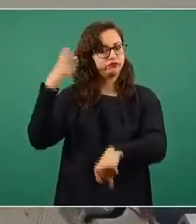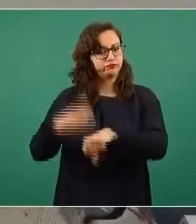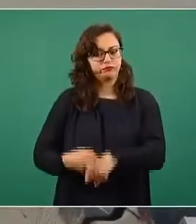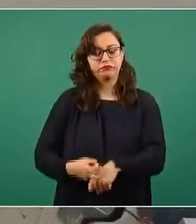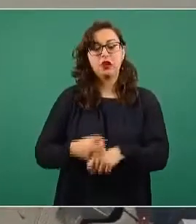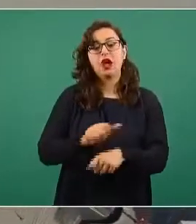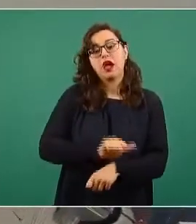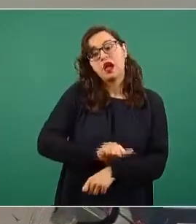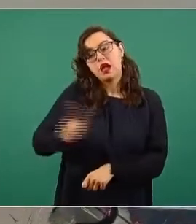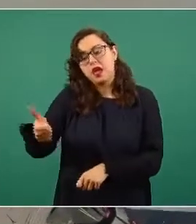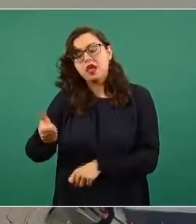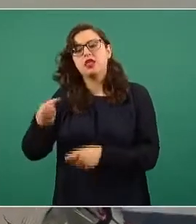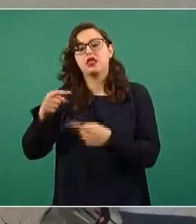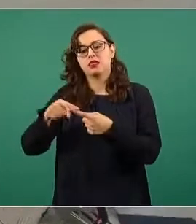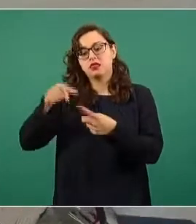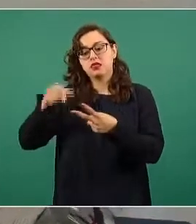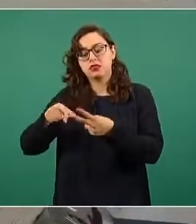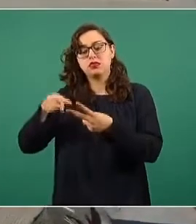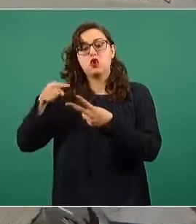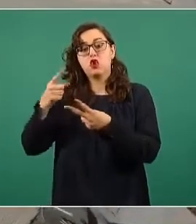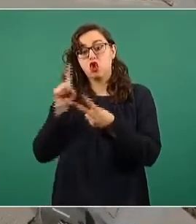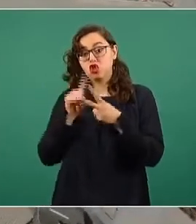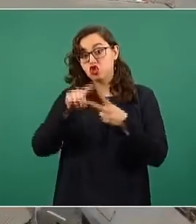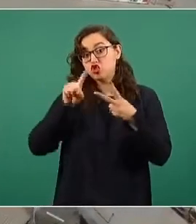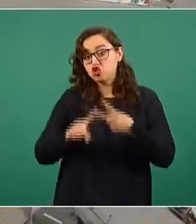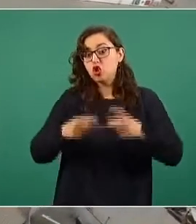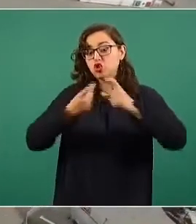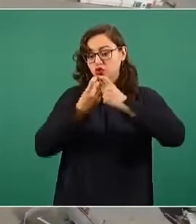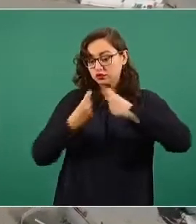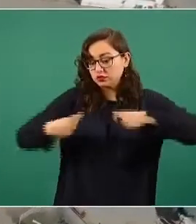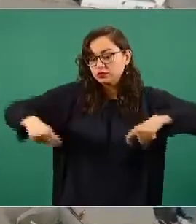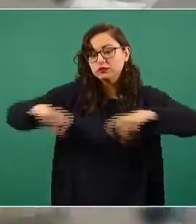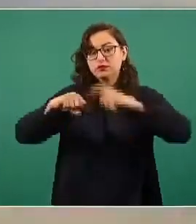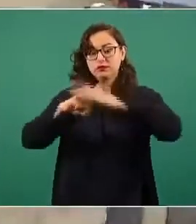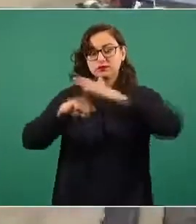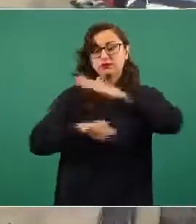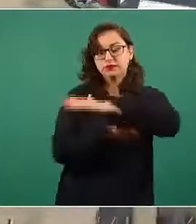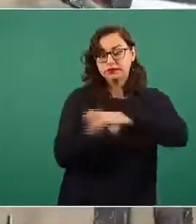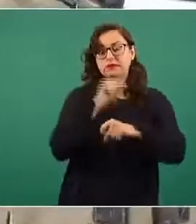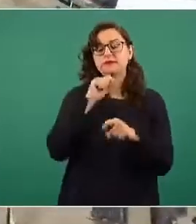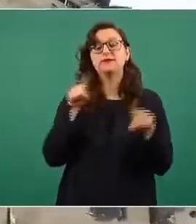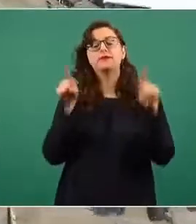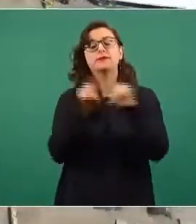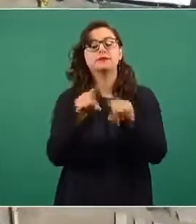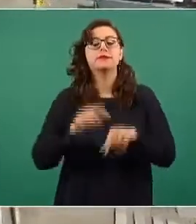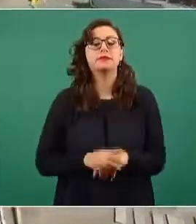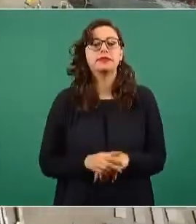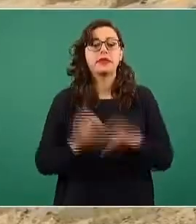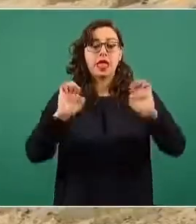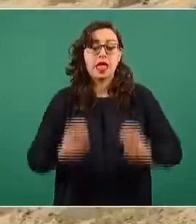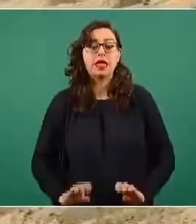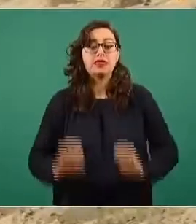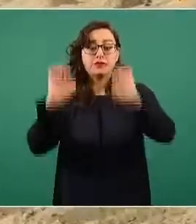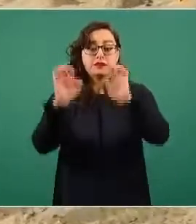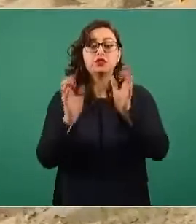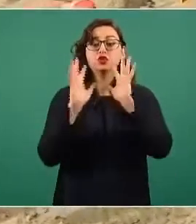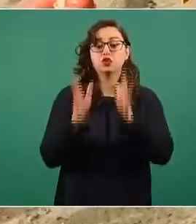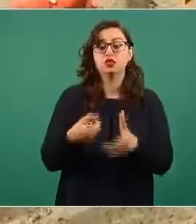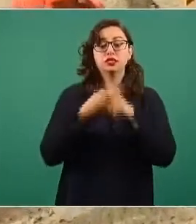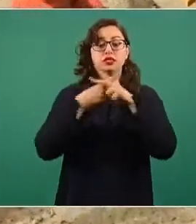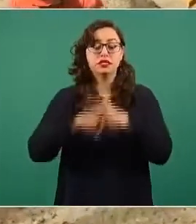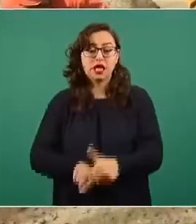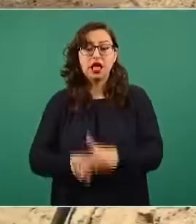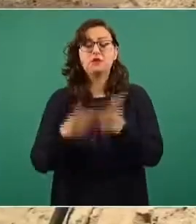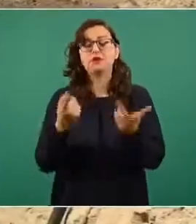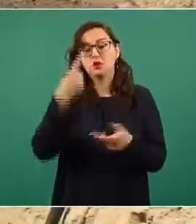en el colado de plantilla y zapata de 2 tanques de almacenamiento verticales. En el área de edificios, se trabaja en instalaciones